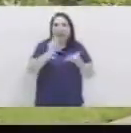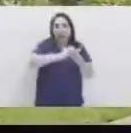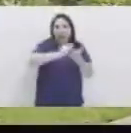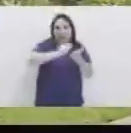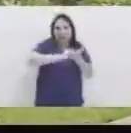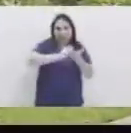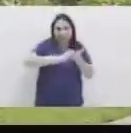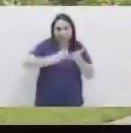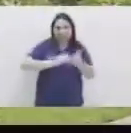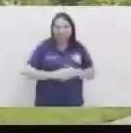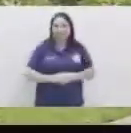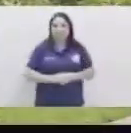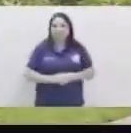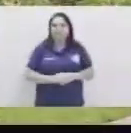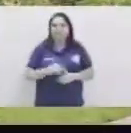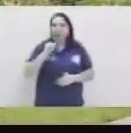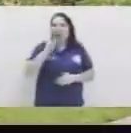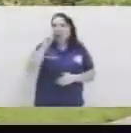escribir,